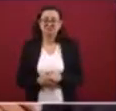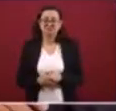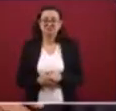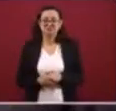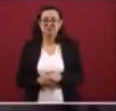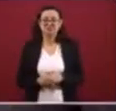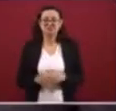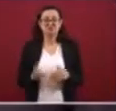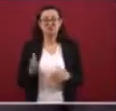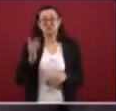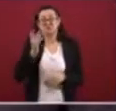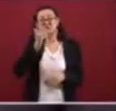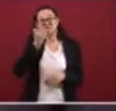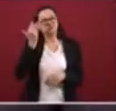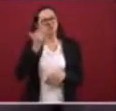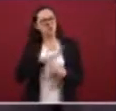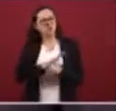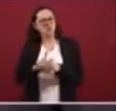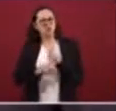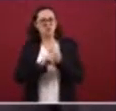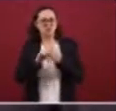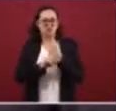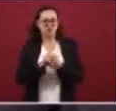Si llevamos años